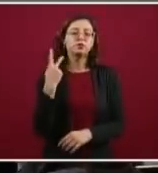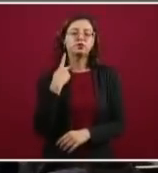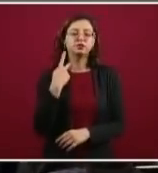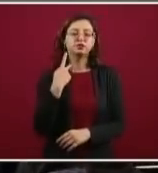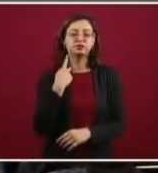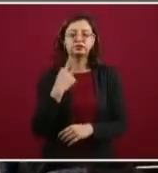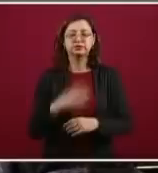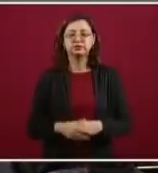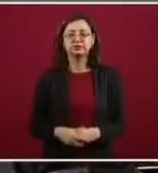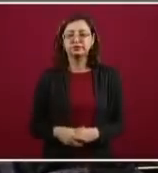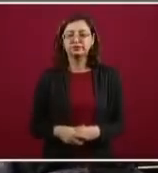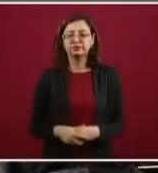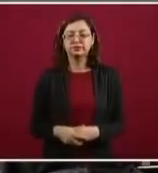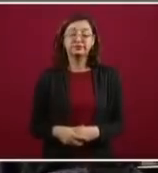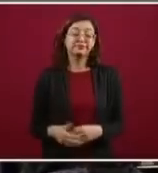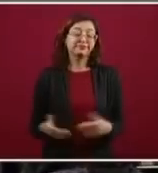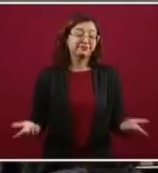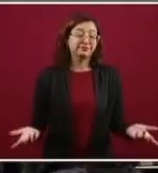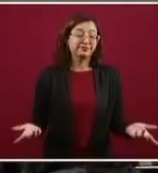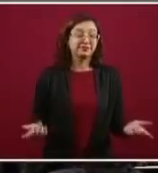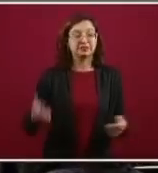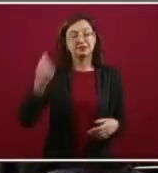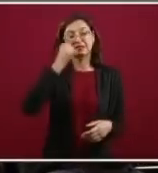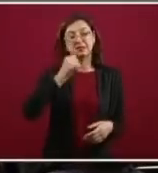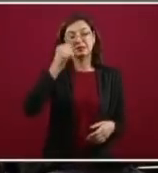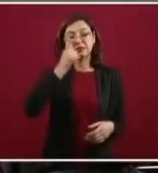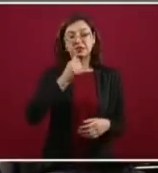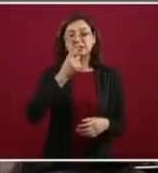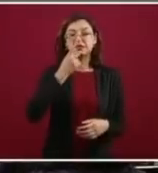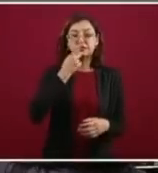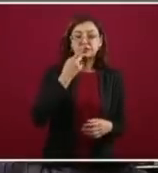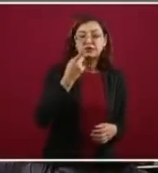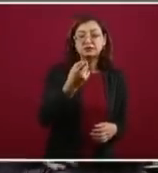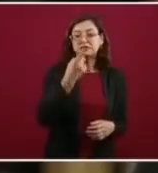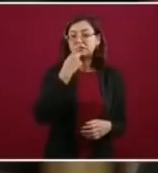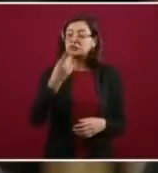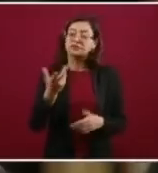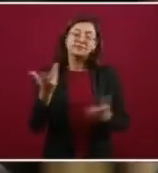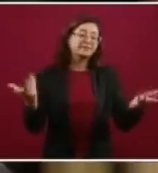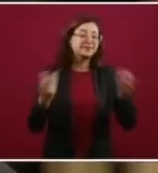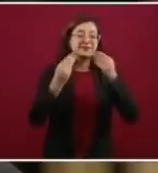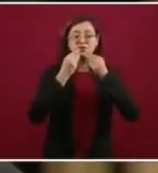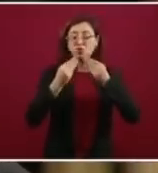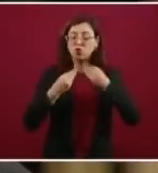Ya ven que siempre decían que no había de otra.